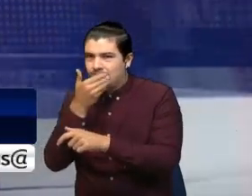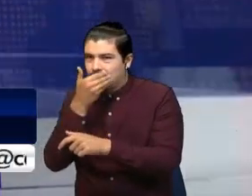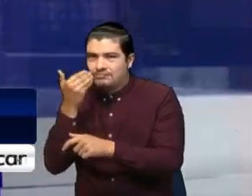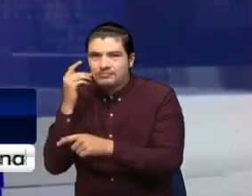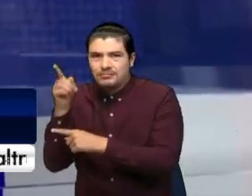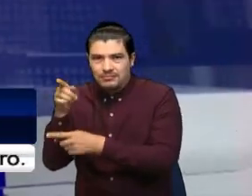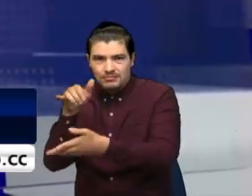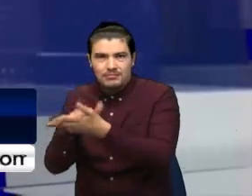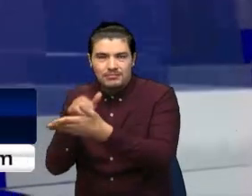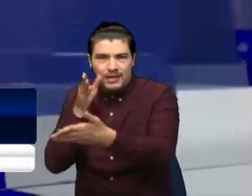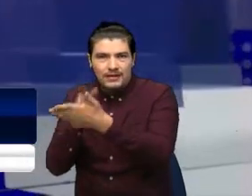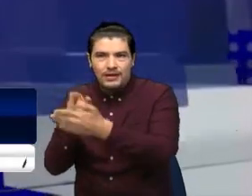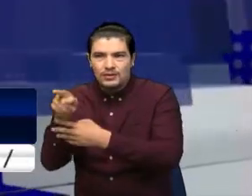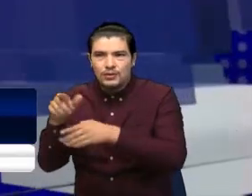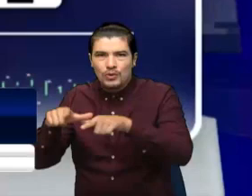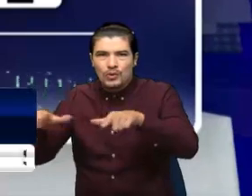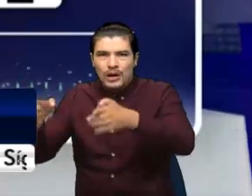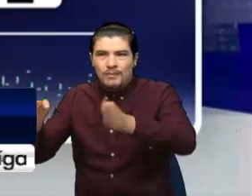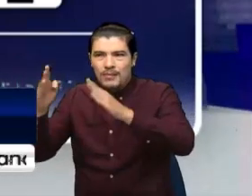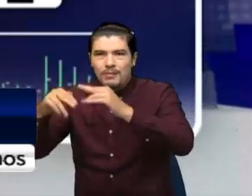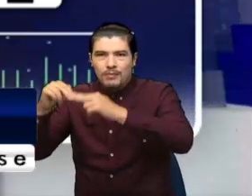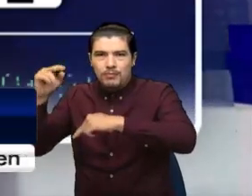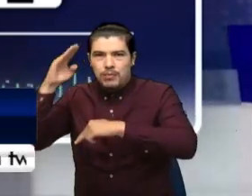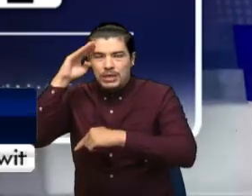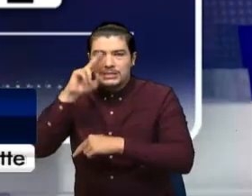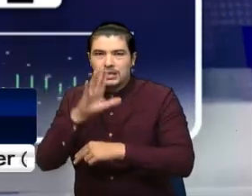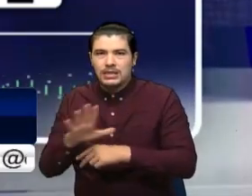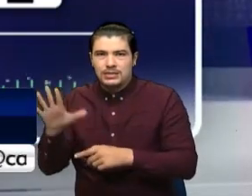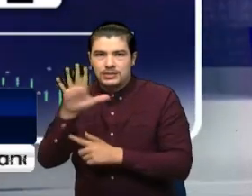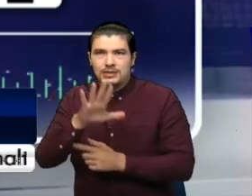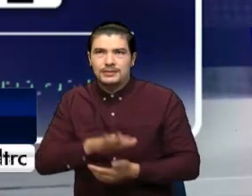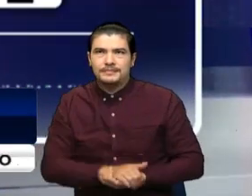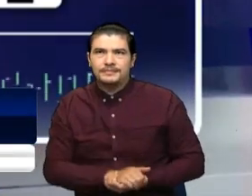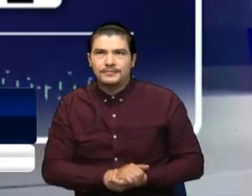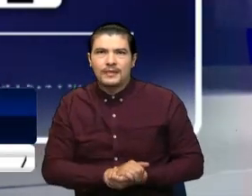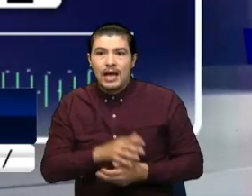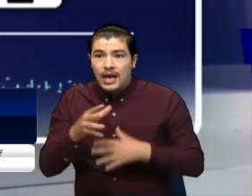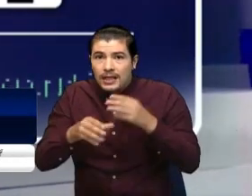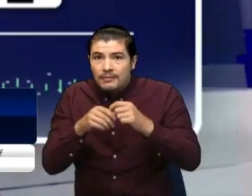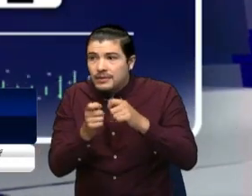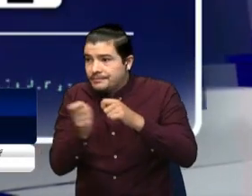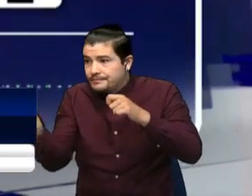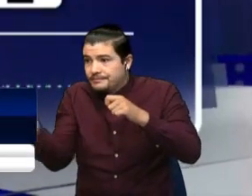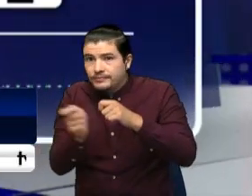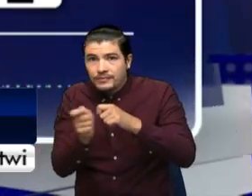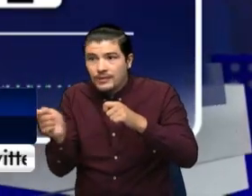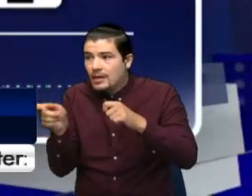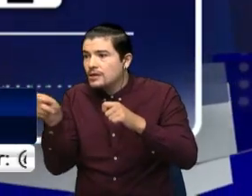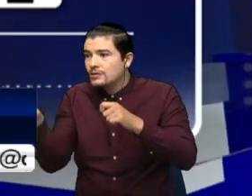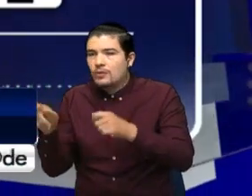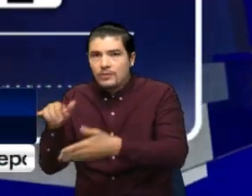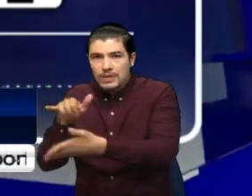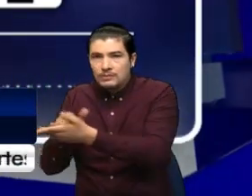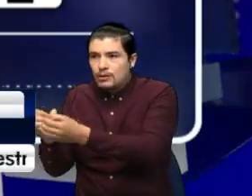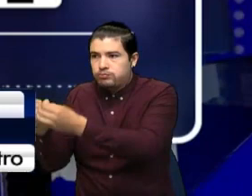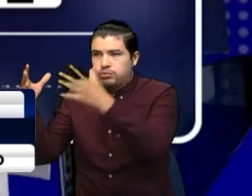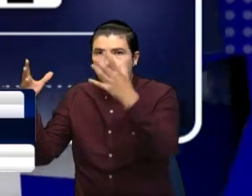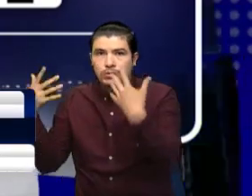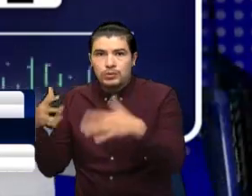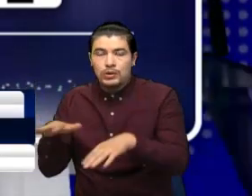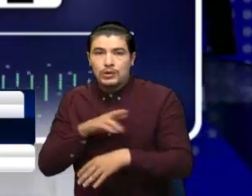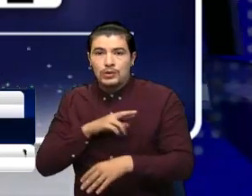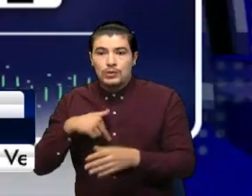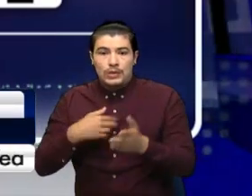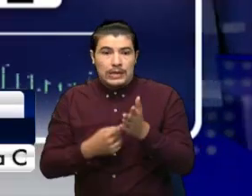arroja a una cuadra aproximadamente de la estación un artefacto explosivo donde hace explosión.